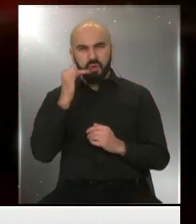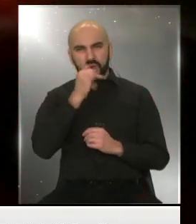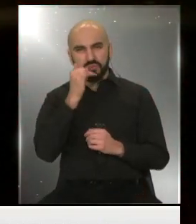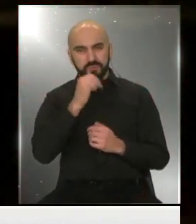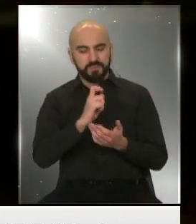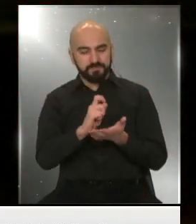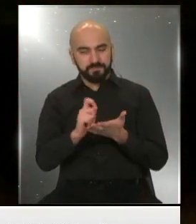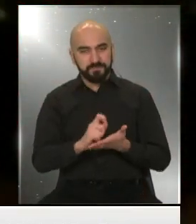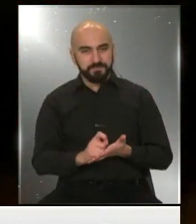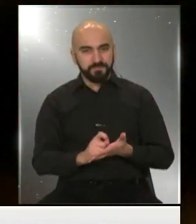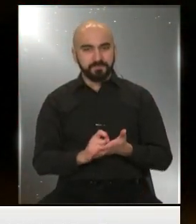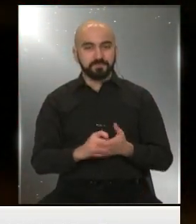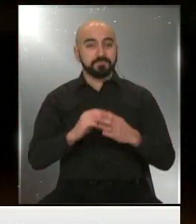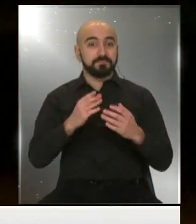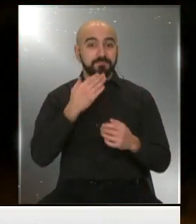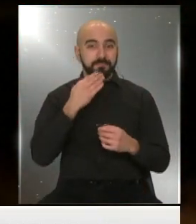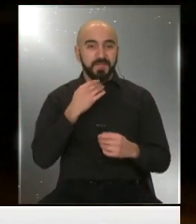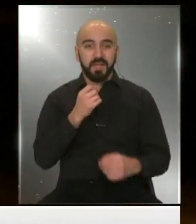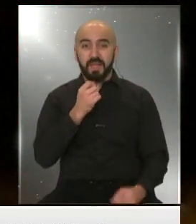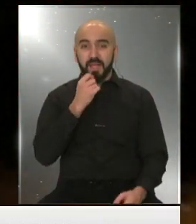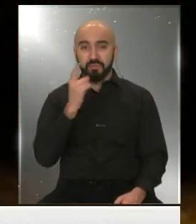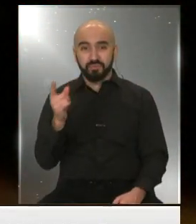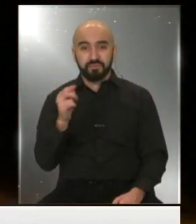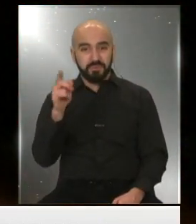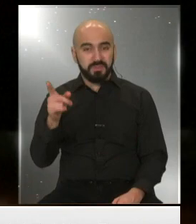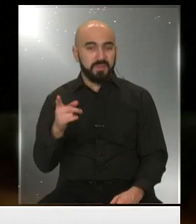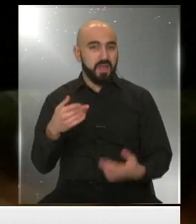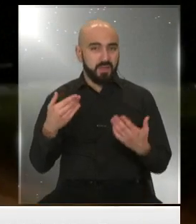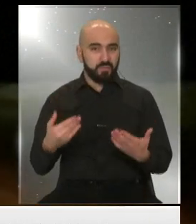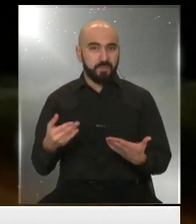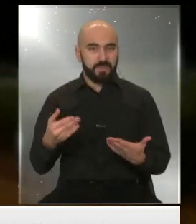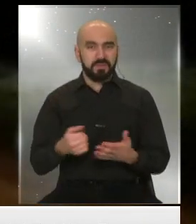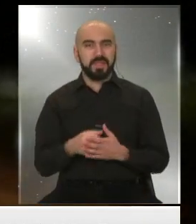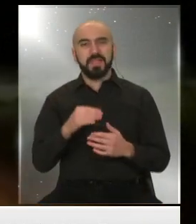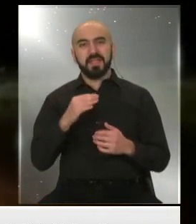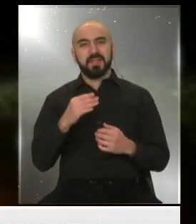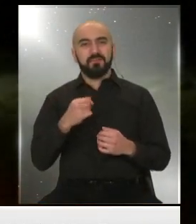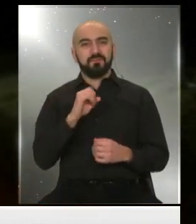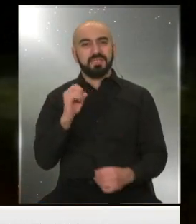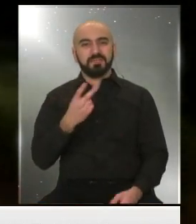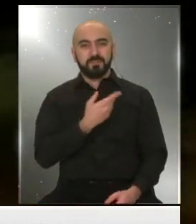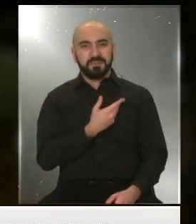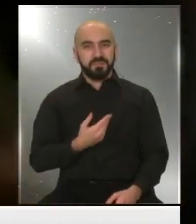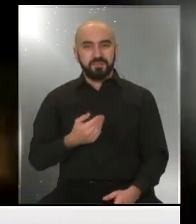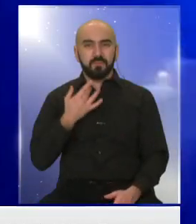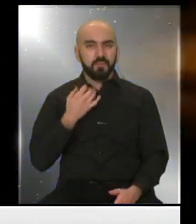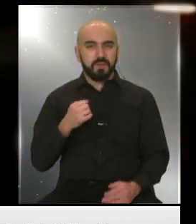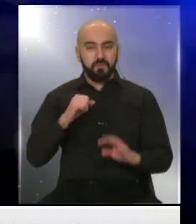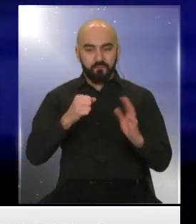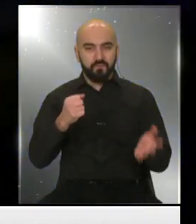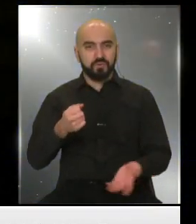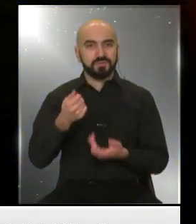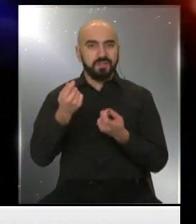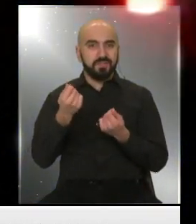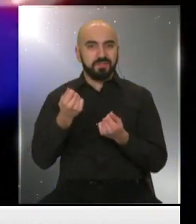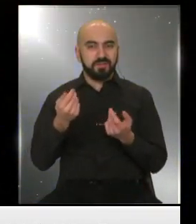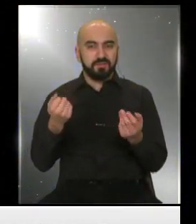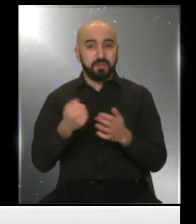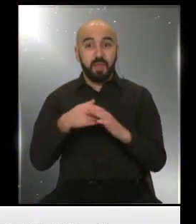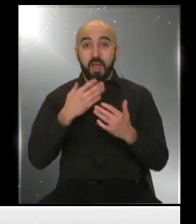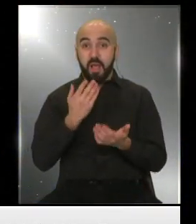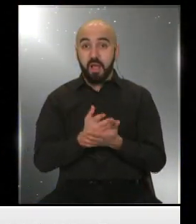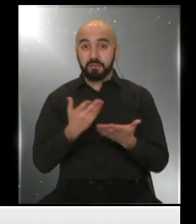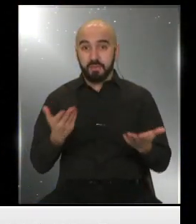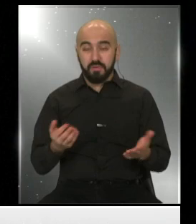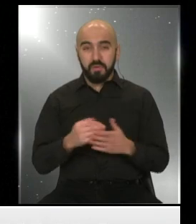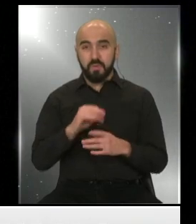incluso acusó a la actual vicepresidenta de manejar bolsas de dinero. Hasta el momento hay 4 sospechosos detenidos y